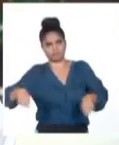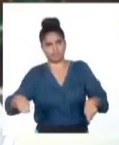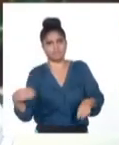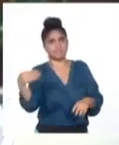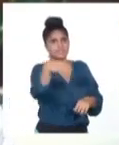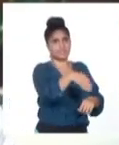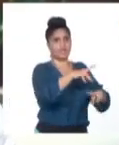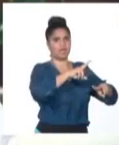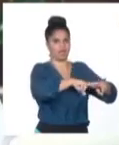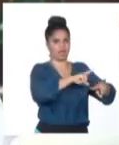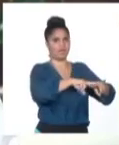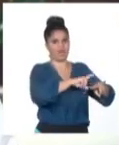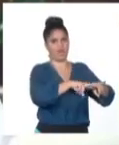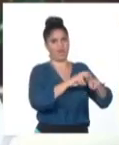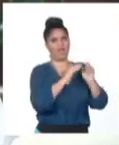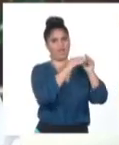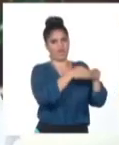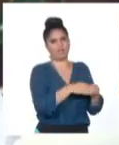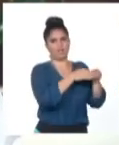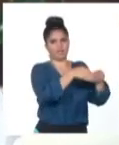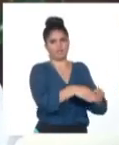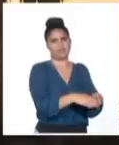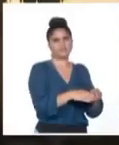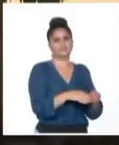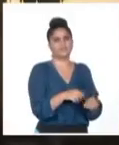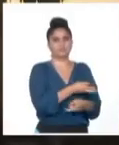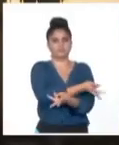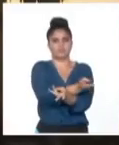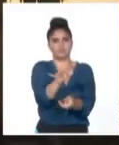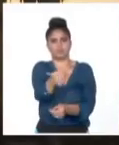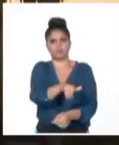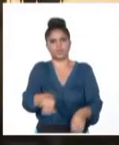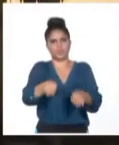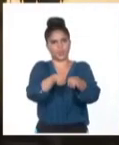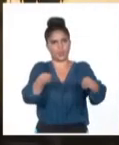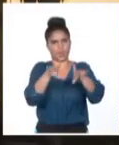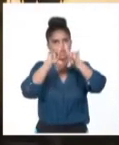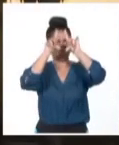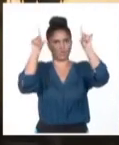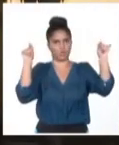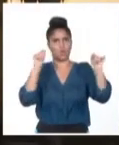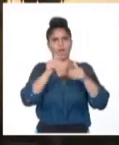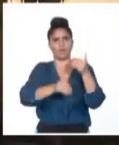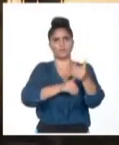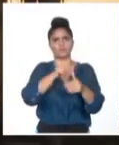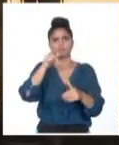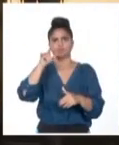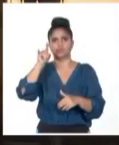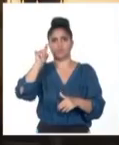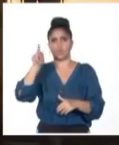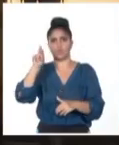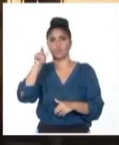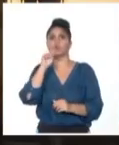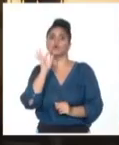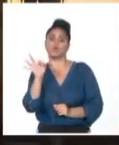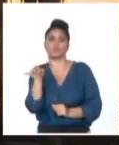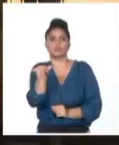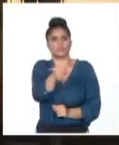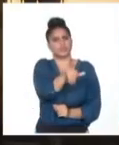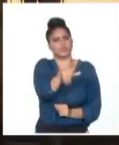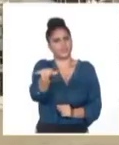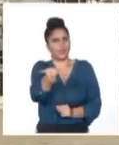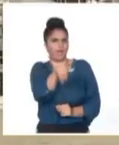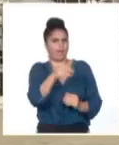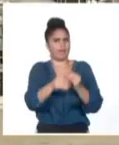también la continuidad sin que haya un bache en la distribución. Este procesamiento de crudo refinable coincide con